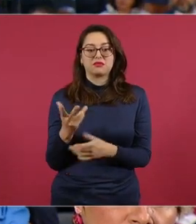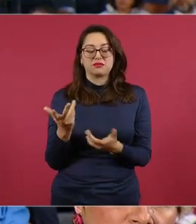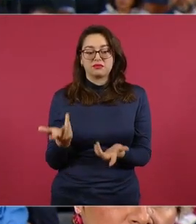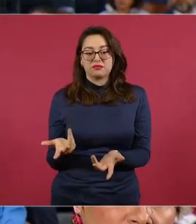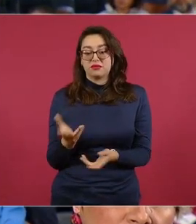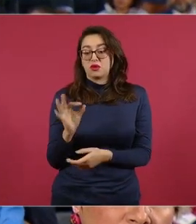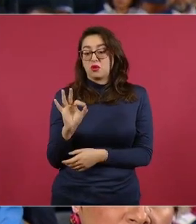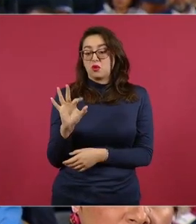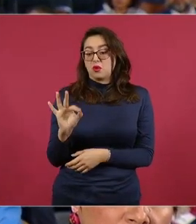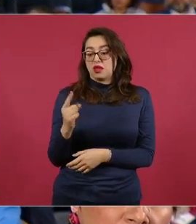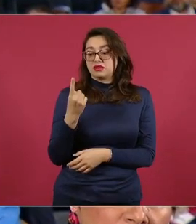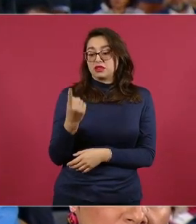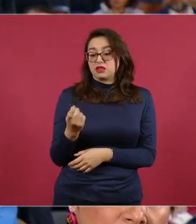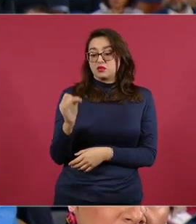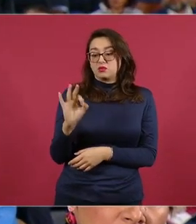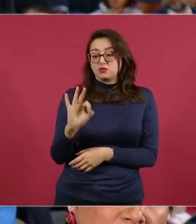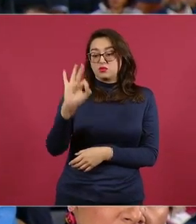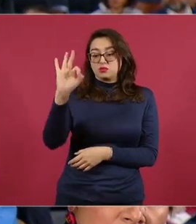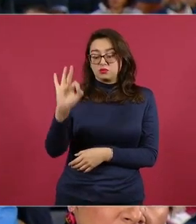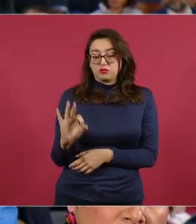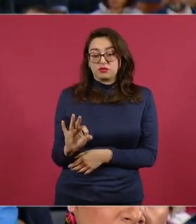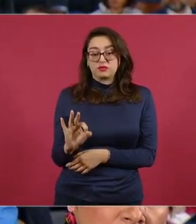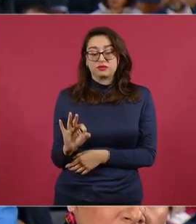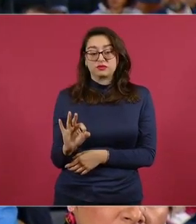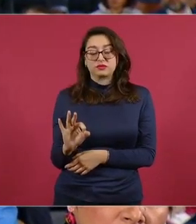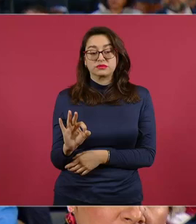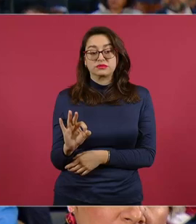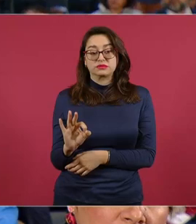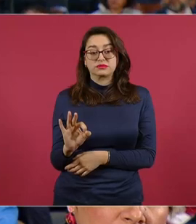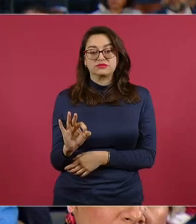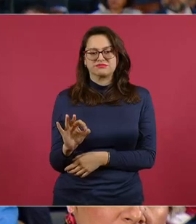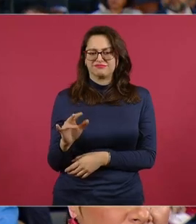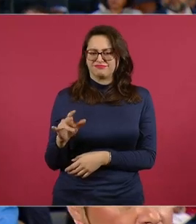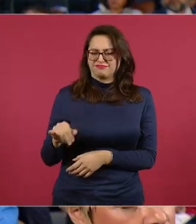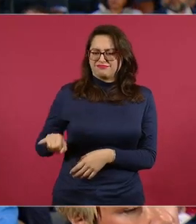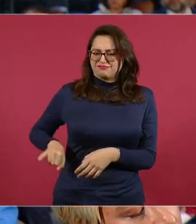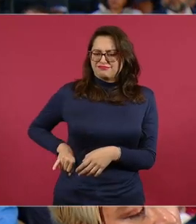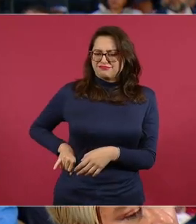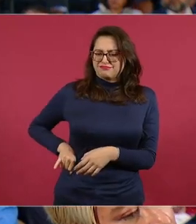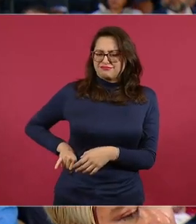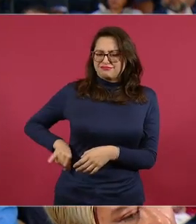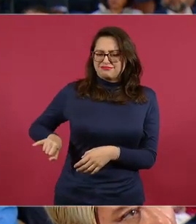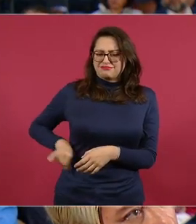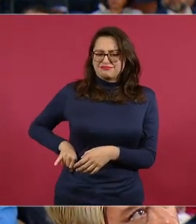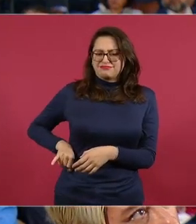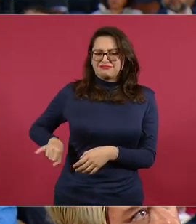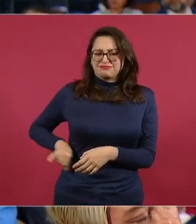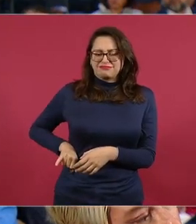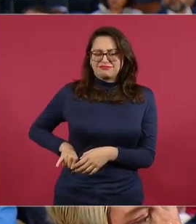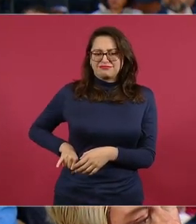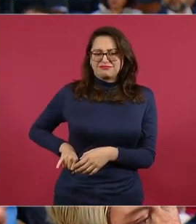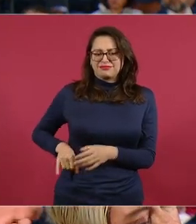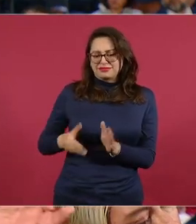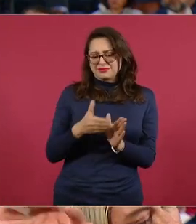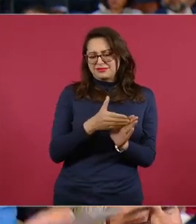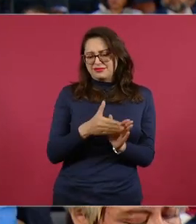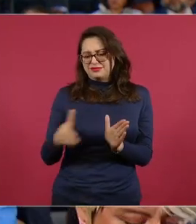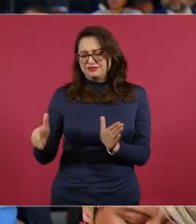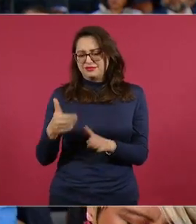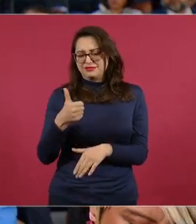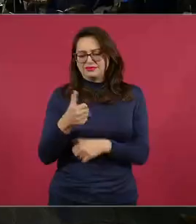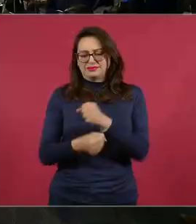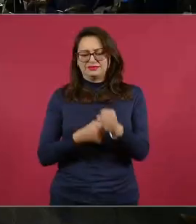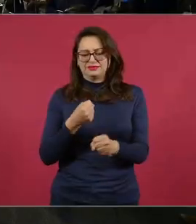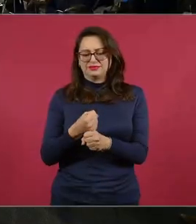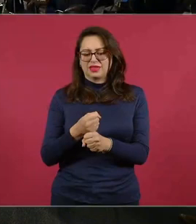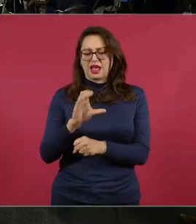el 41%. Y, presidente, hay algo que me llamó mucho la atención. En el sexenio de Calderón, cuando el